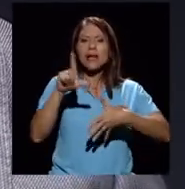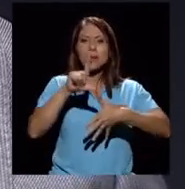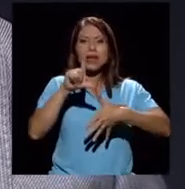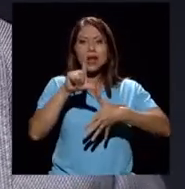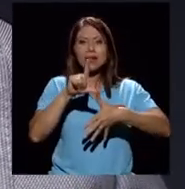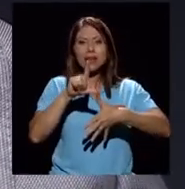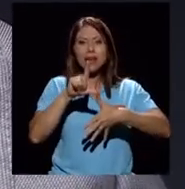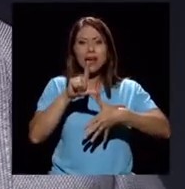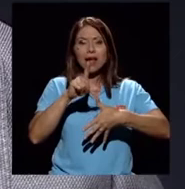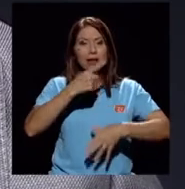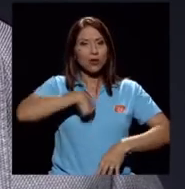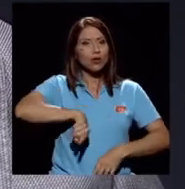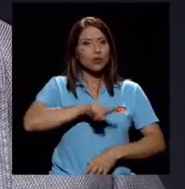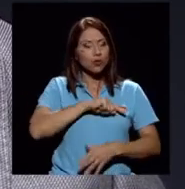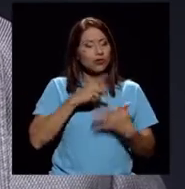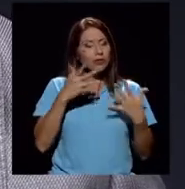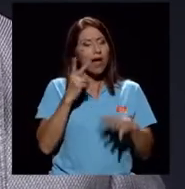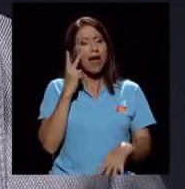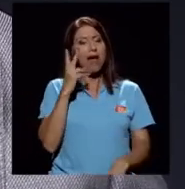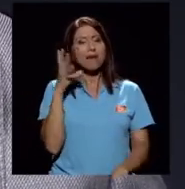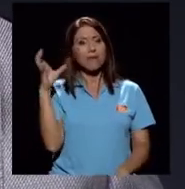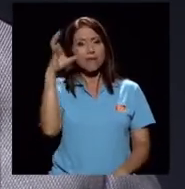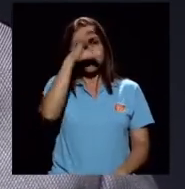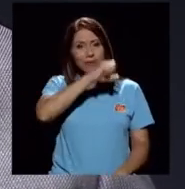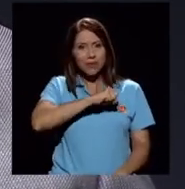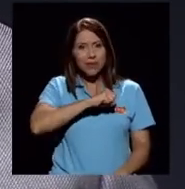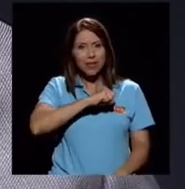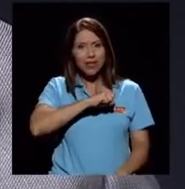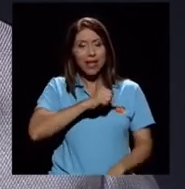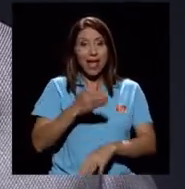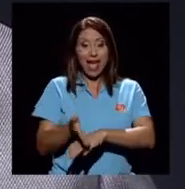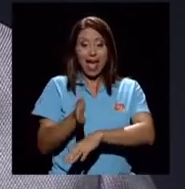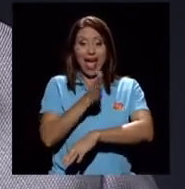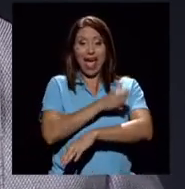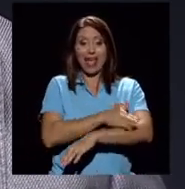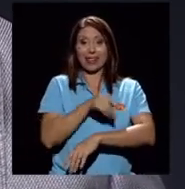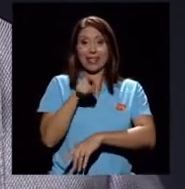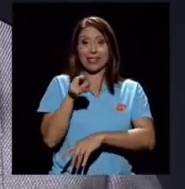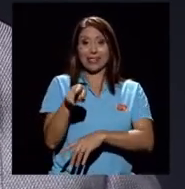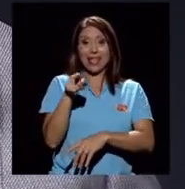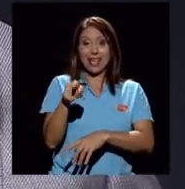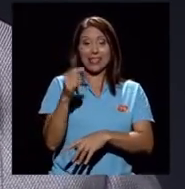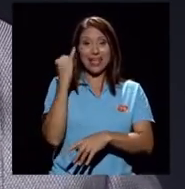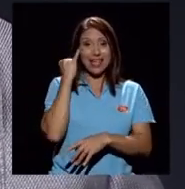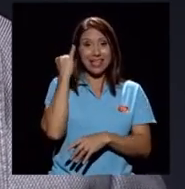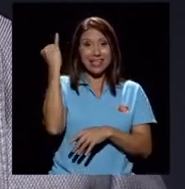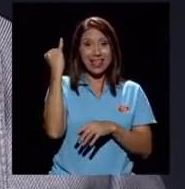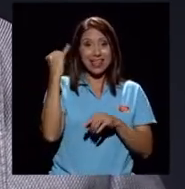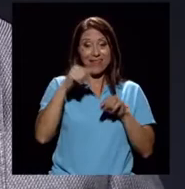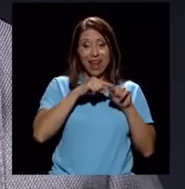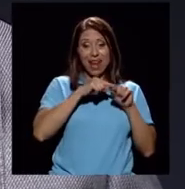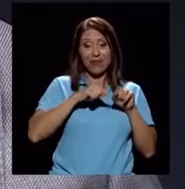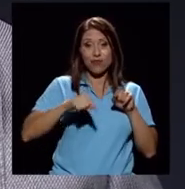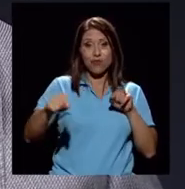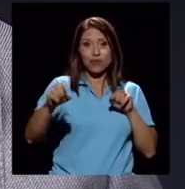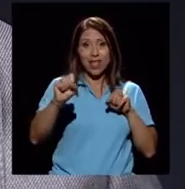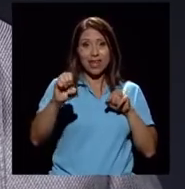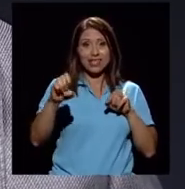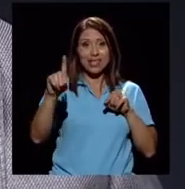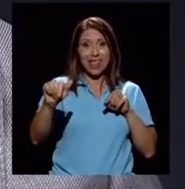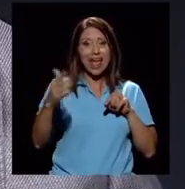como china ya previó a esta iniciativa de la ruta de la seda había empezado